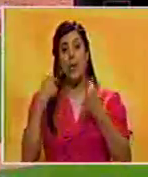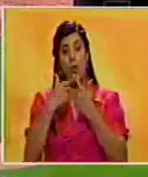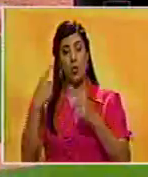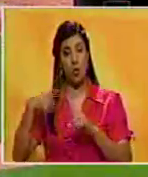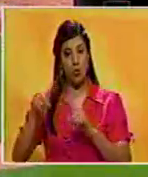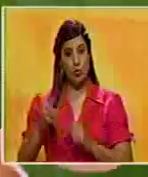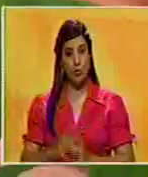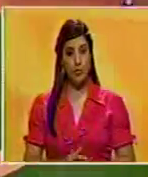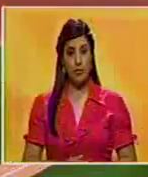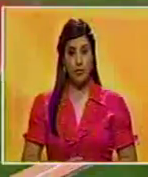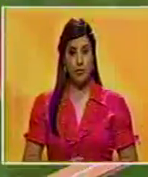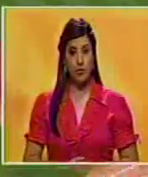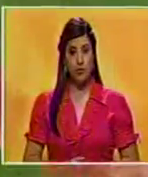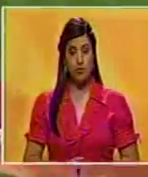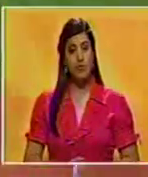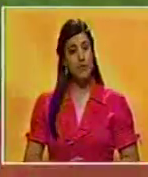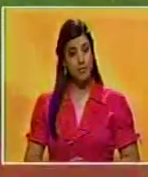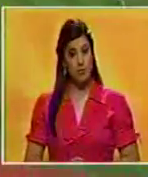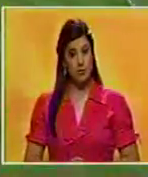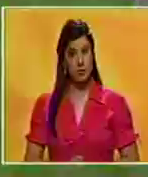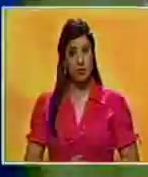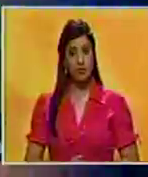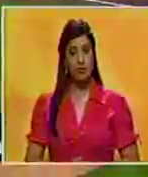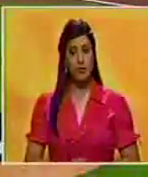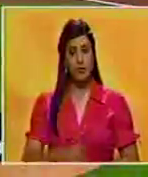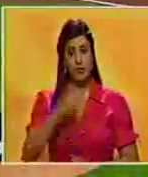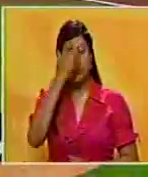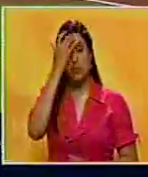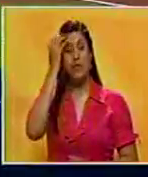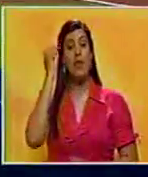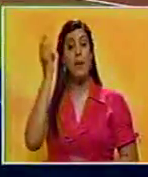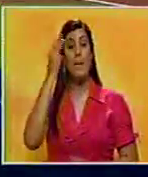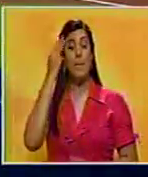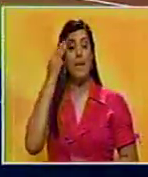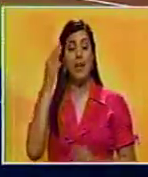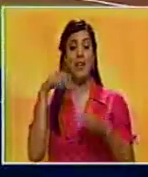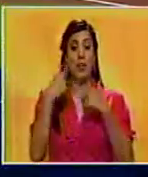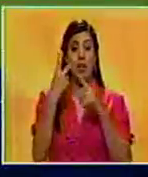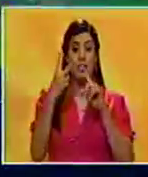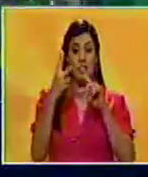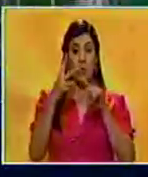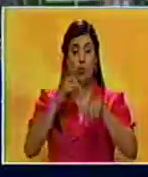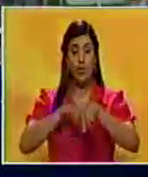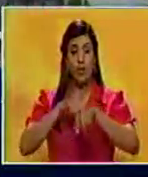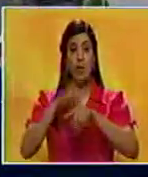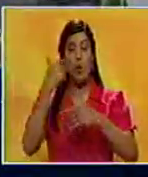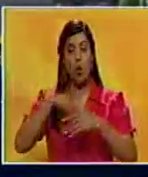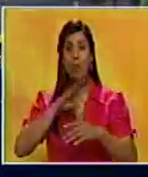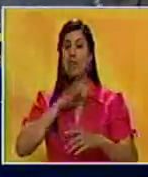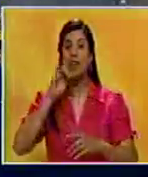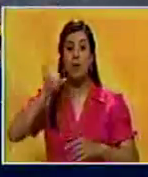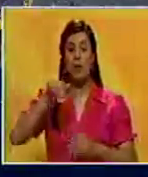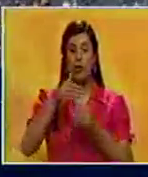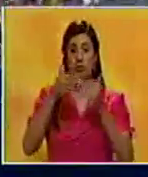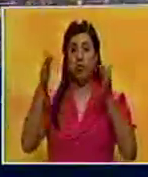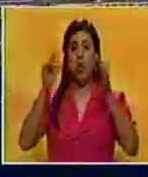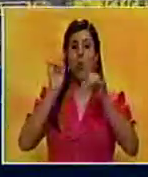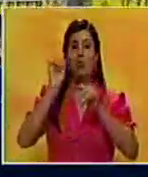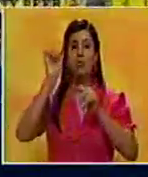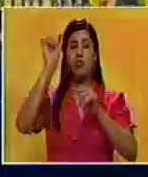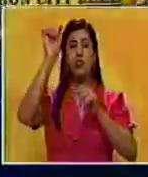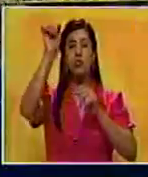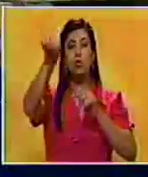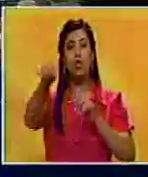mellizos. Sanchez in the air, right field. Piratas contra Dodgers, segundo inning y José Osuna que abre la pizarra con este